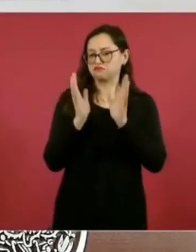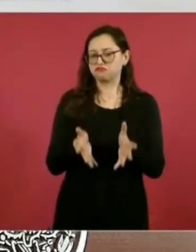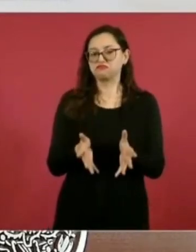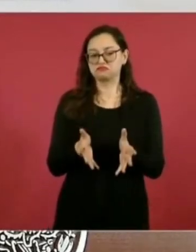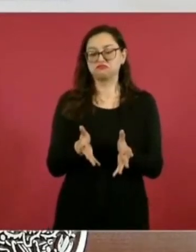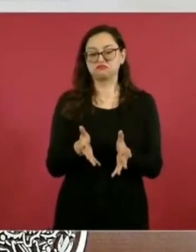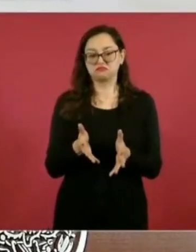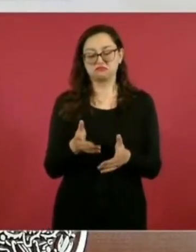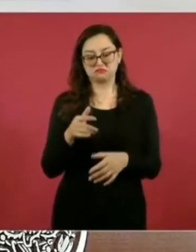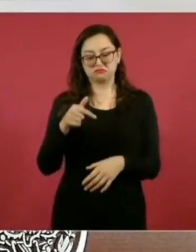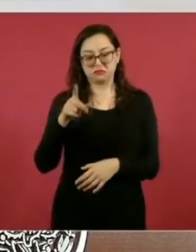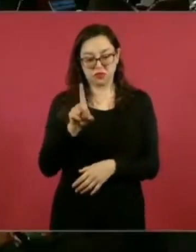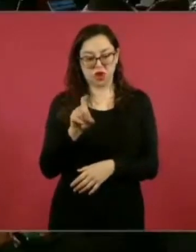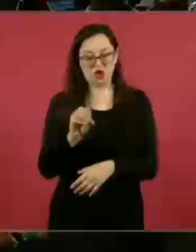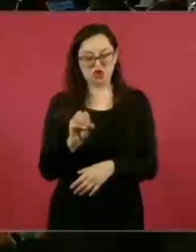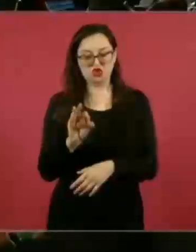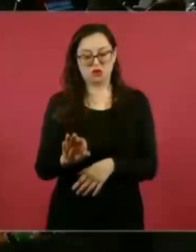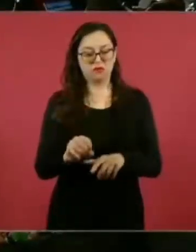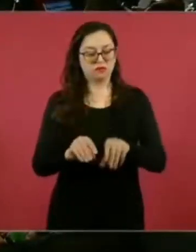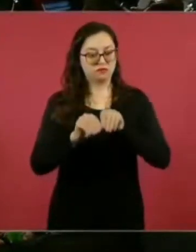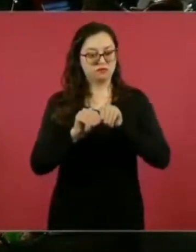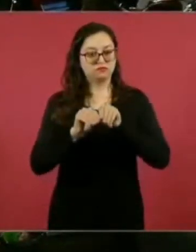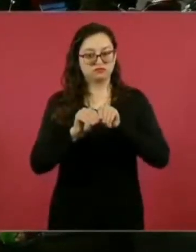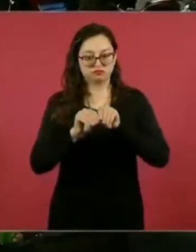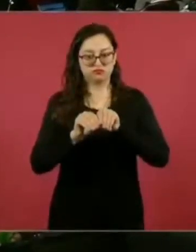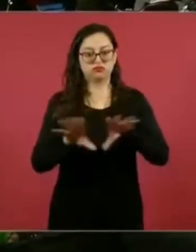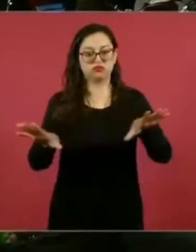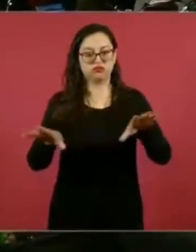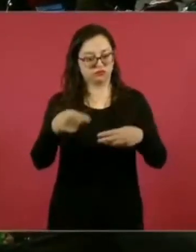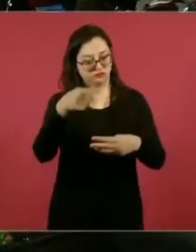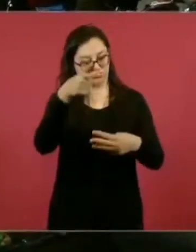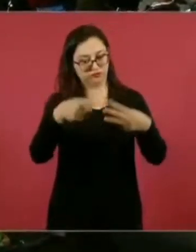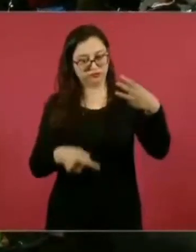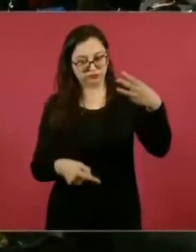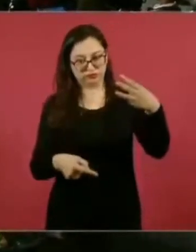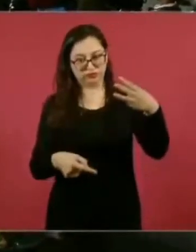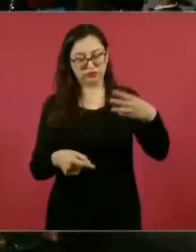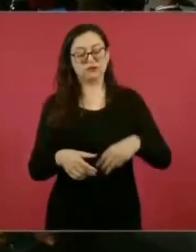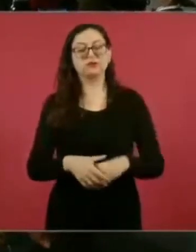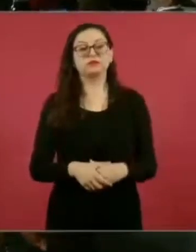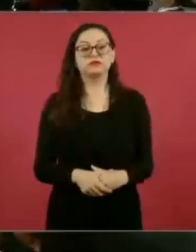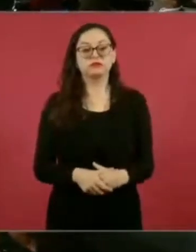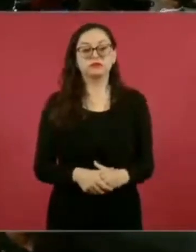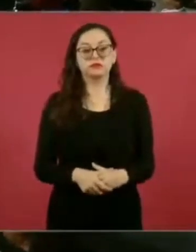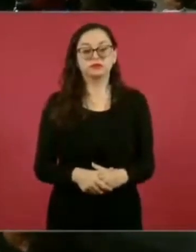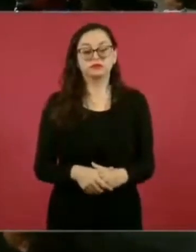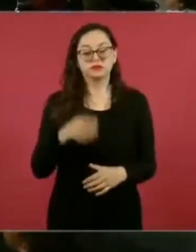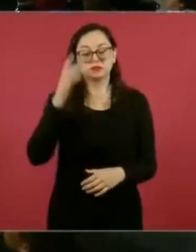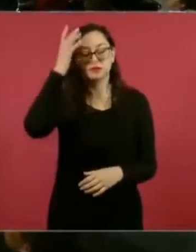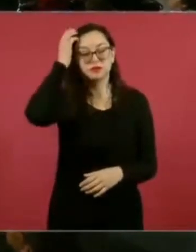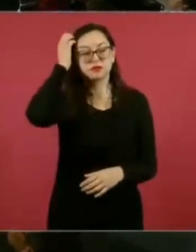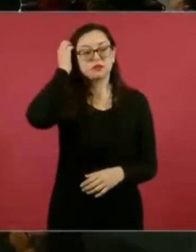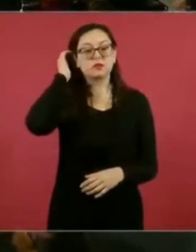vamos a publicar estos acuerdos, así fue la votación.